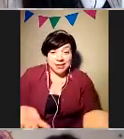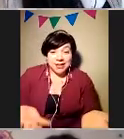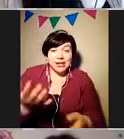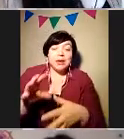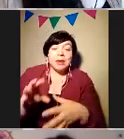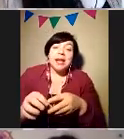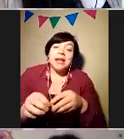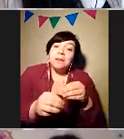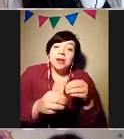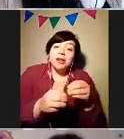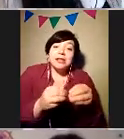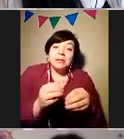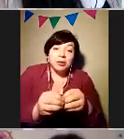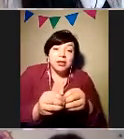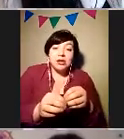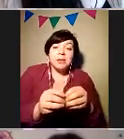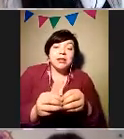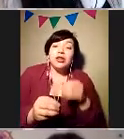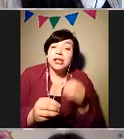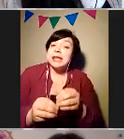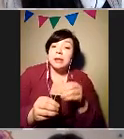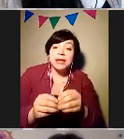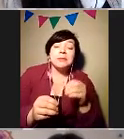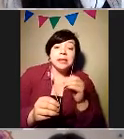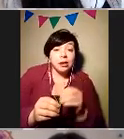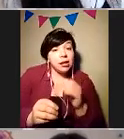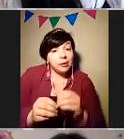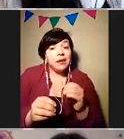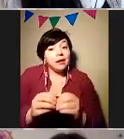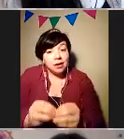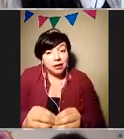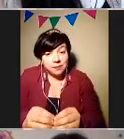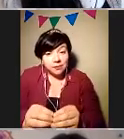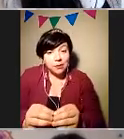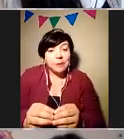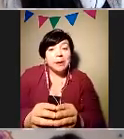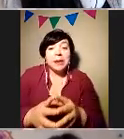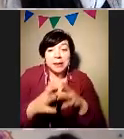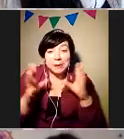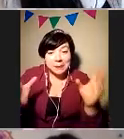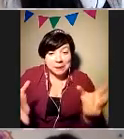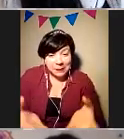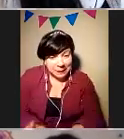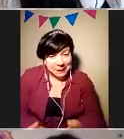valor accesible también. Hay que romper con ese mito, el diseño independiente no necesariamente es más caro que la ropa del retail. Como sí, primer...